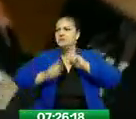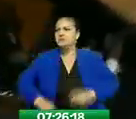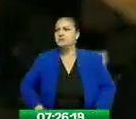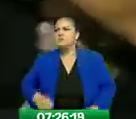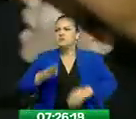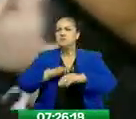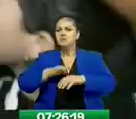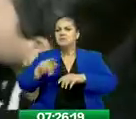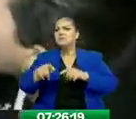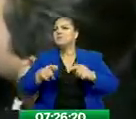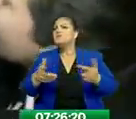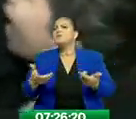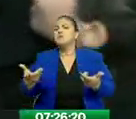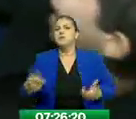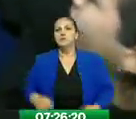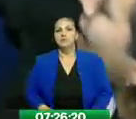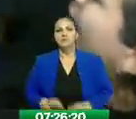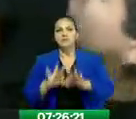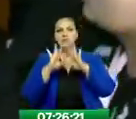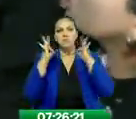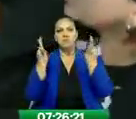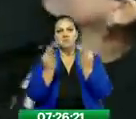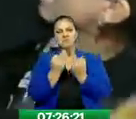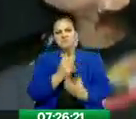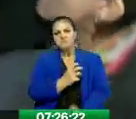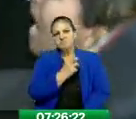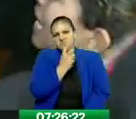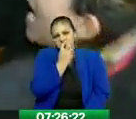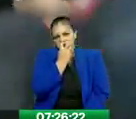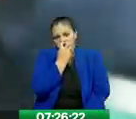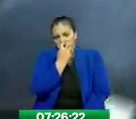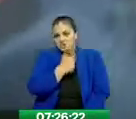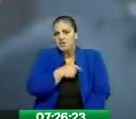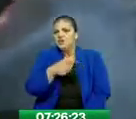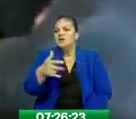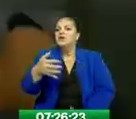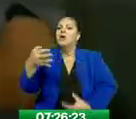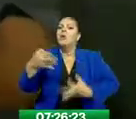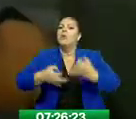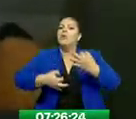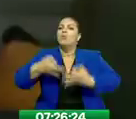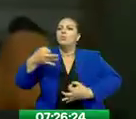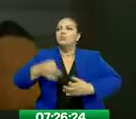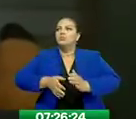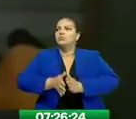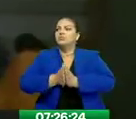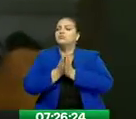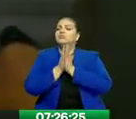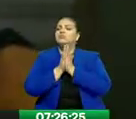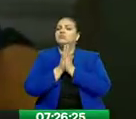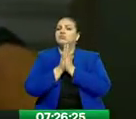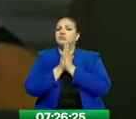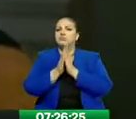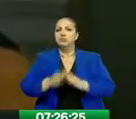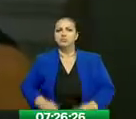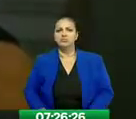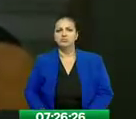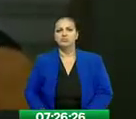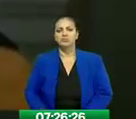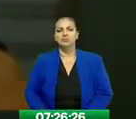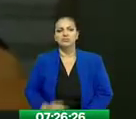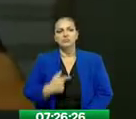Los familiares de la víctima solo piden justicia. no es que tenemos una sed de